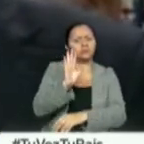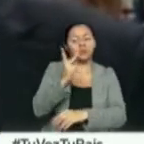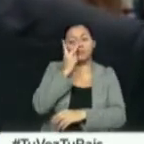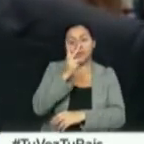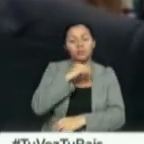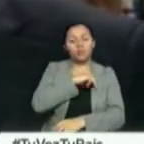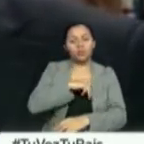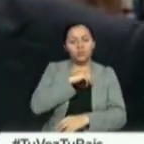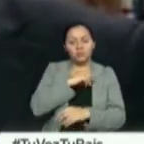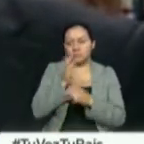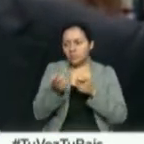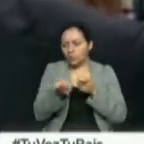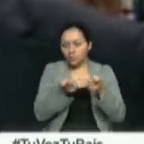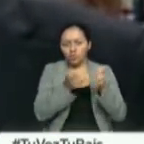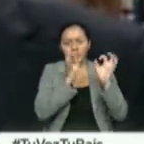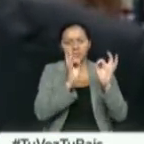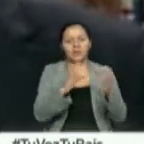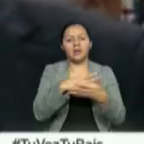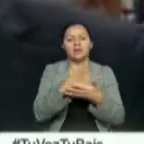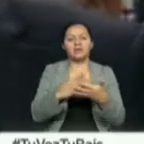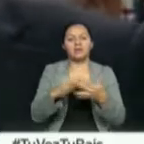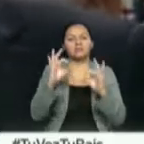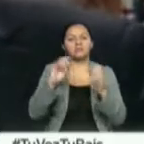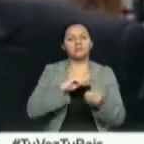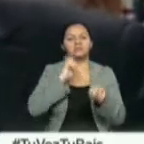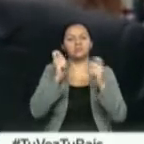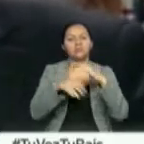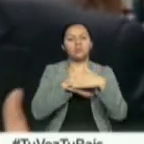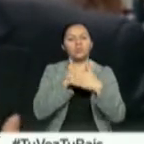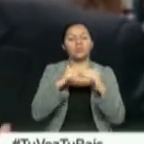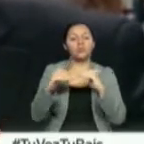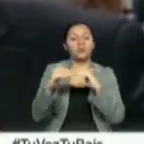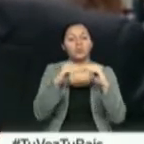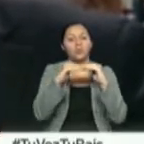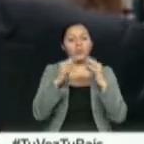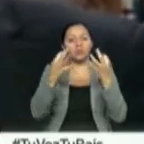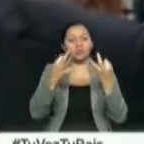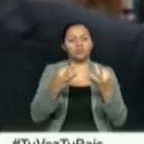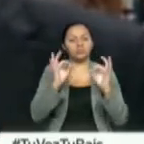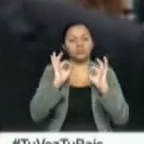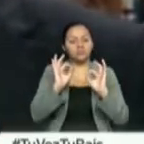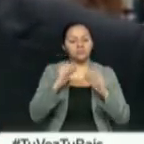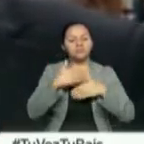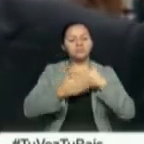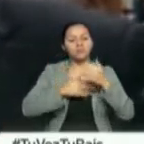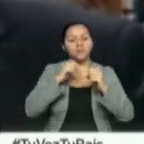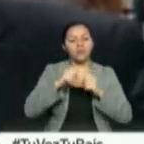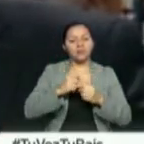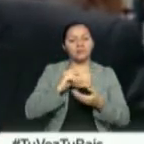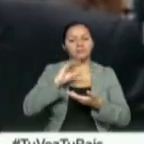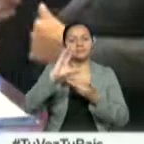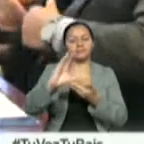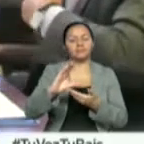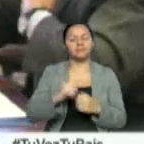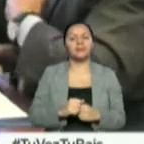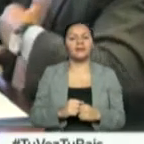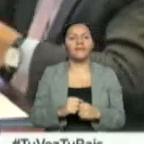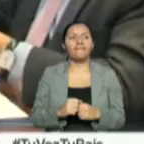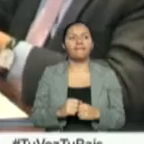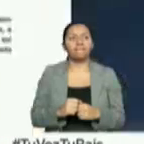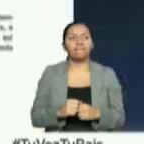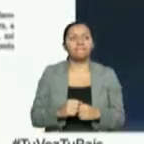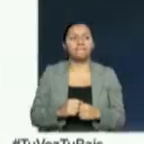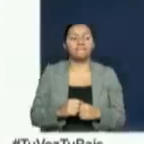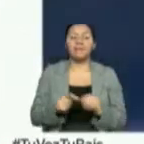los municipios tener una herramienta moderna equitativa y justa para poder financiar sus actividades este